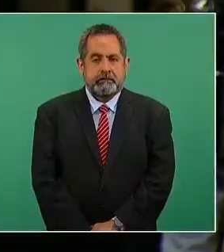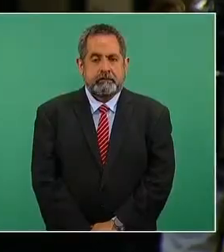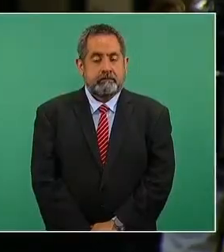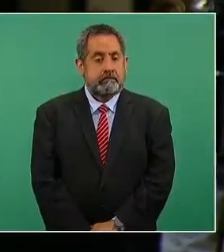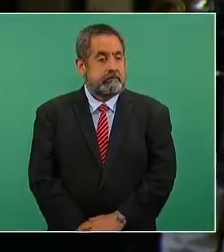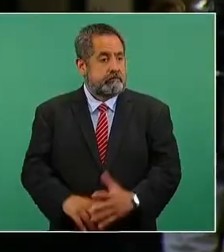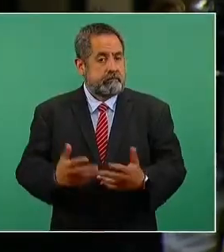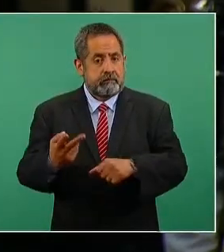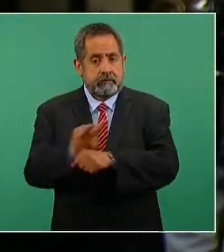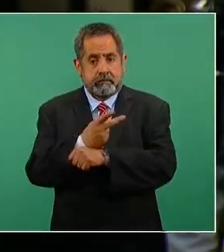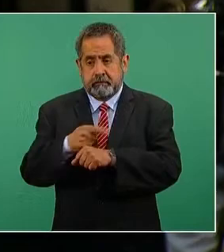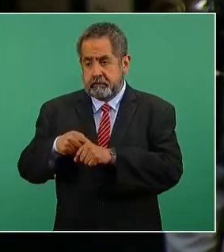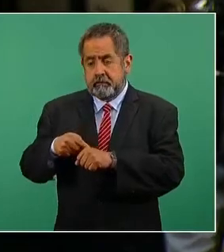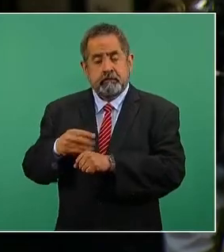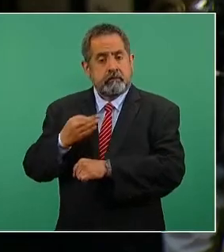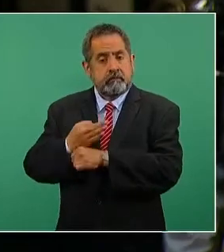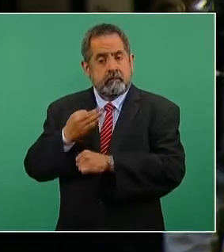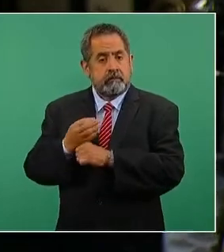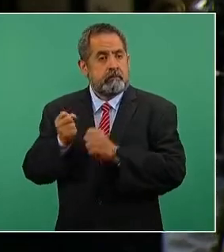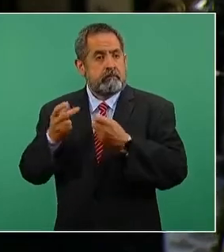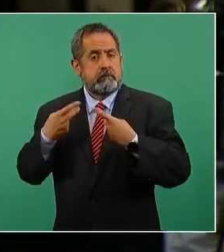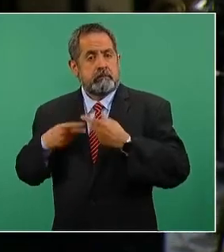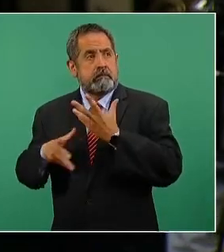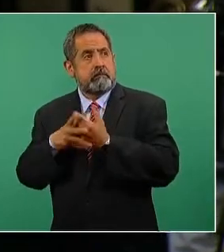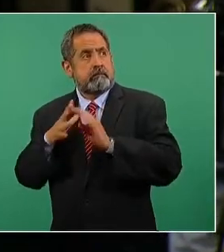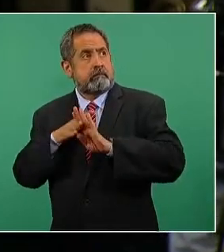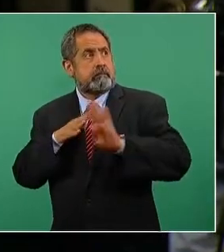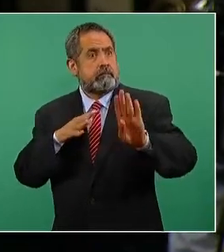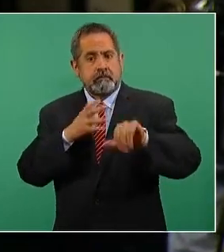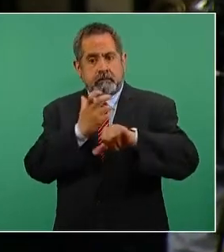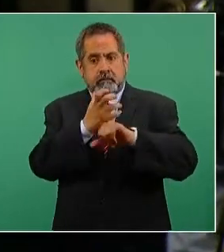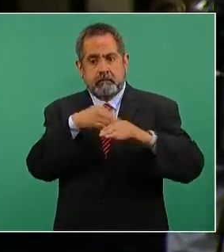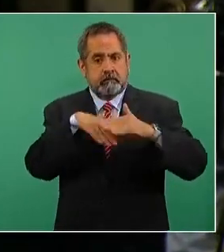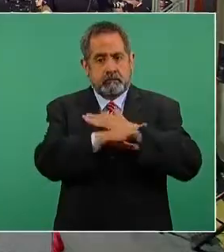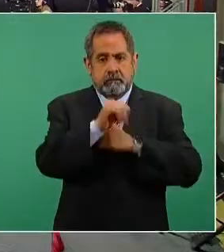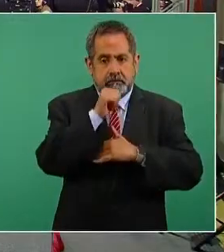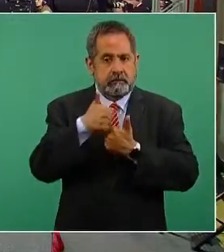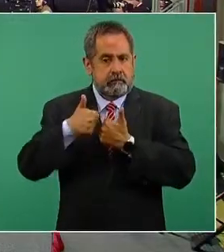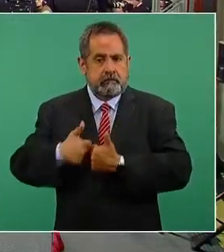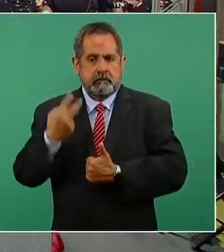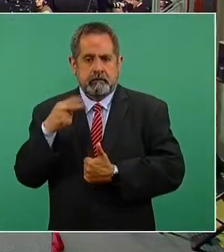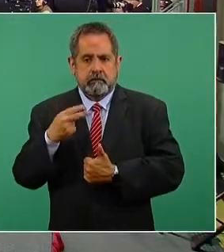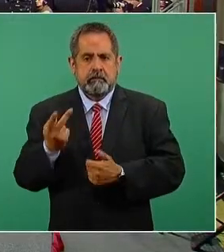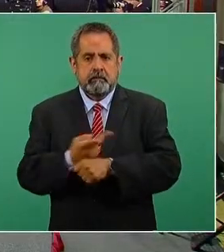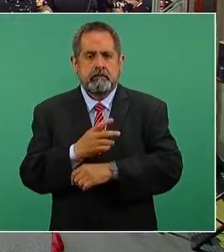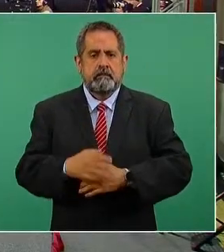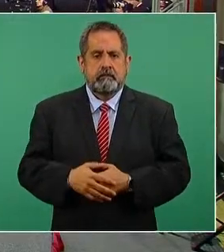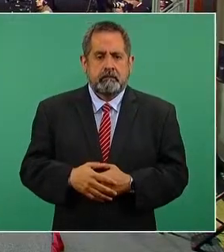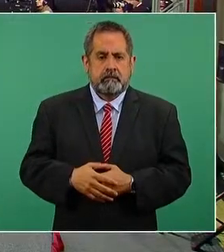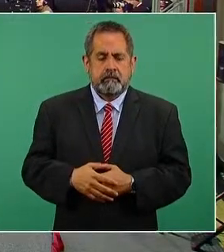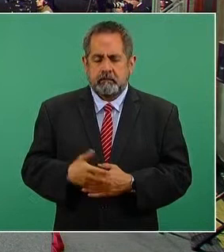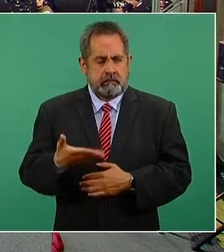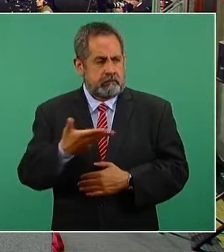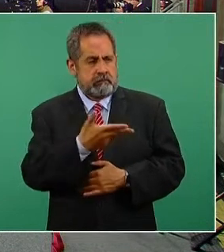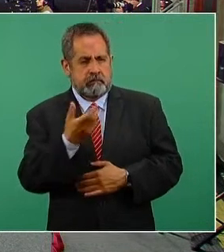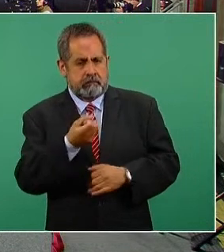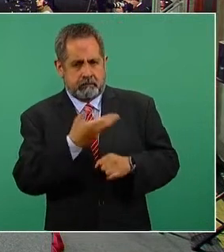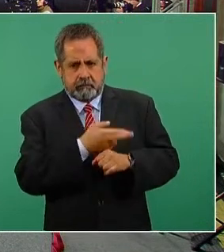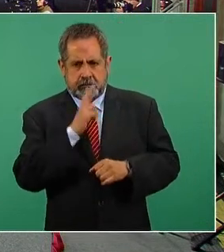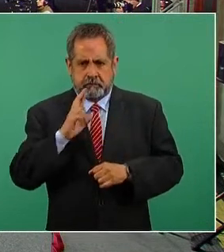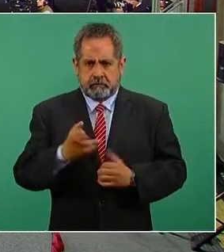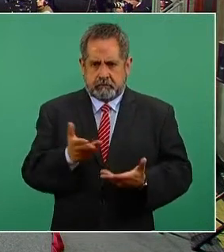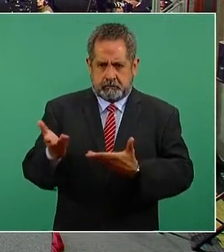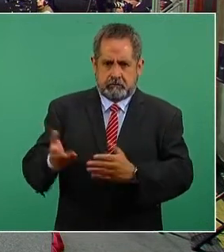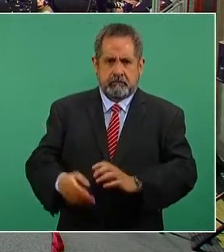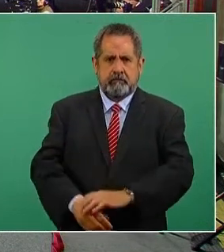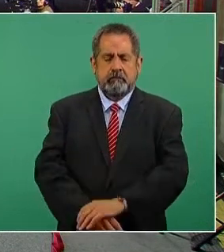migrantes de este lado de la frontera en espera de poder ser aceptados en Estados Unidos. Vamos a pedirle a Marcel que nos